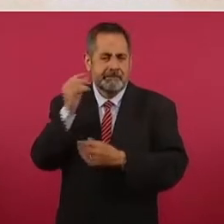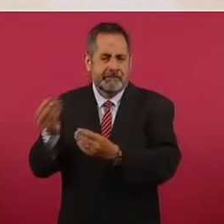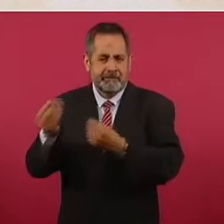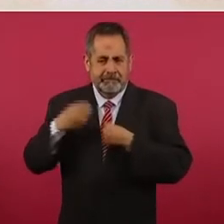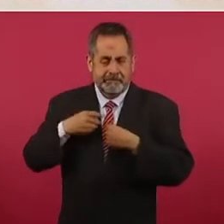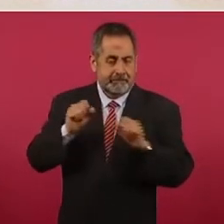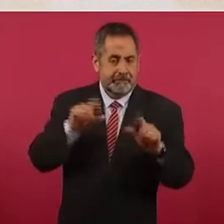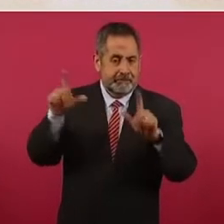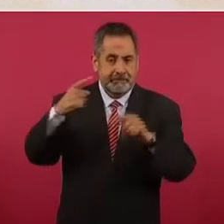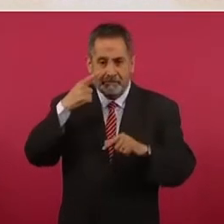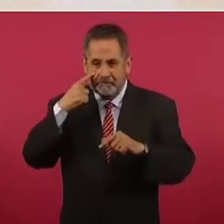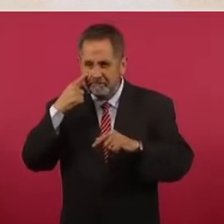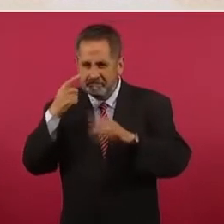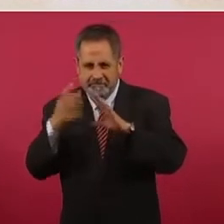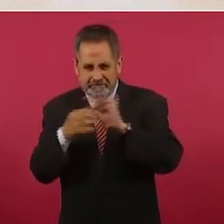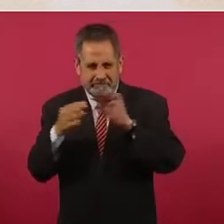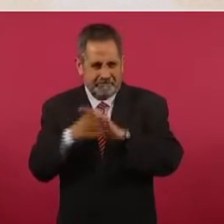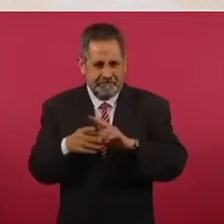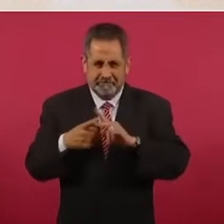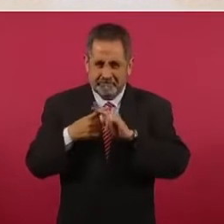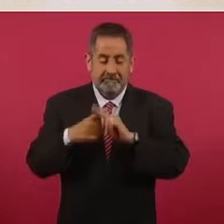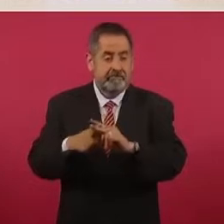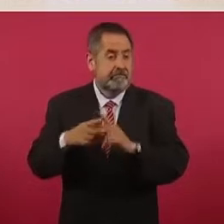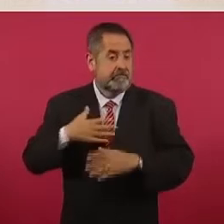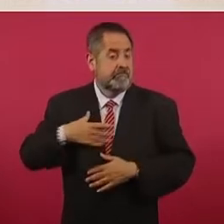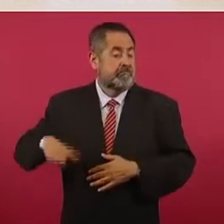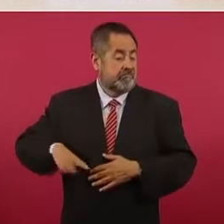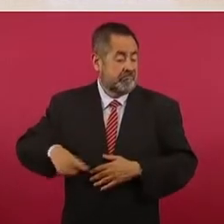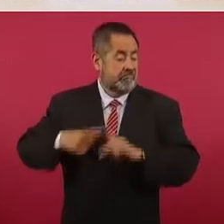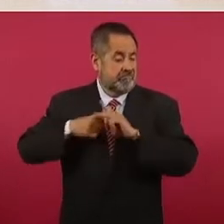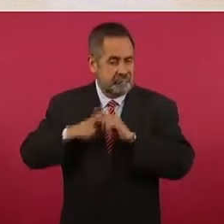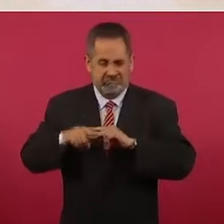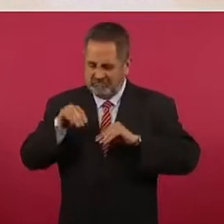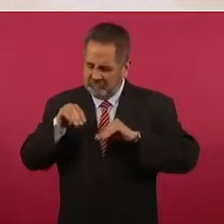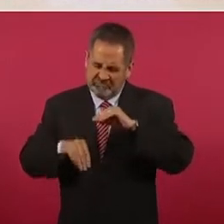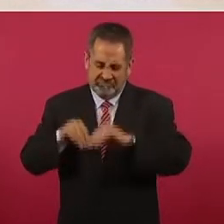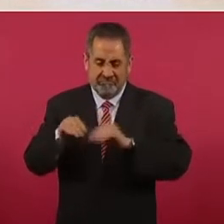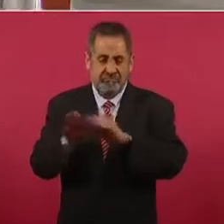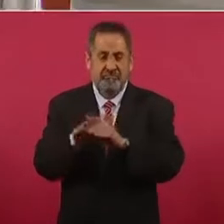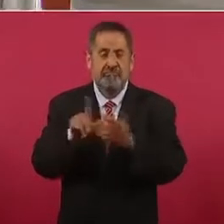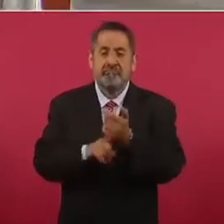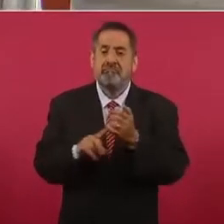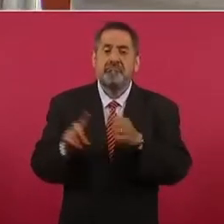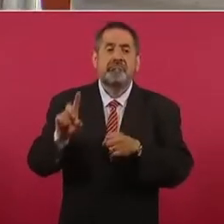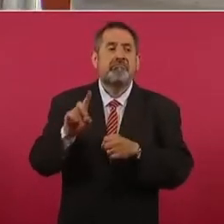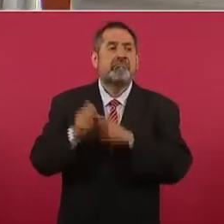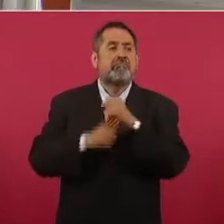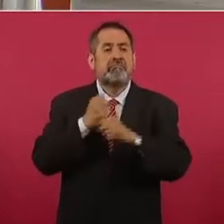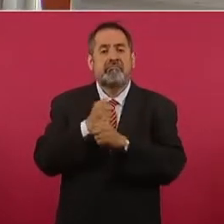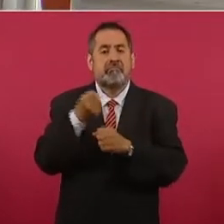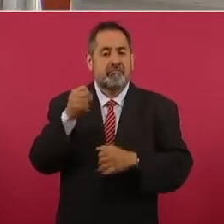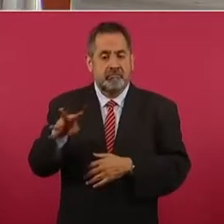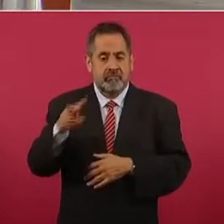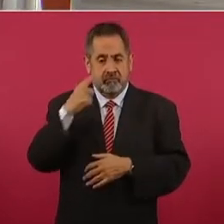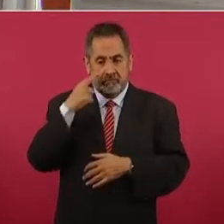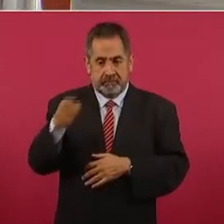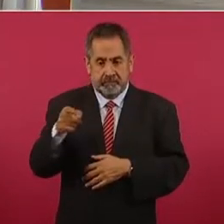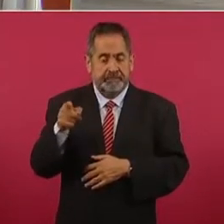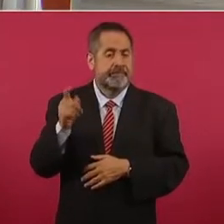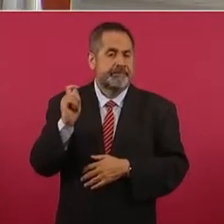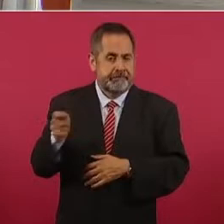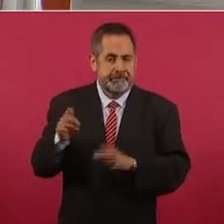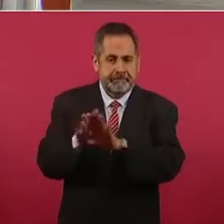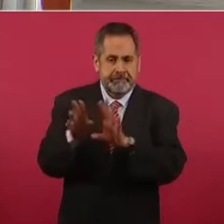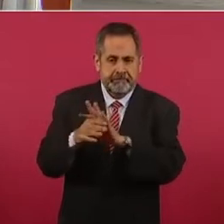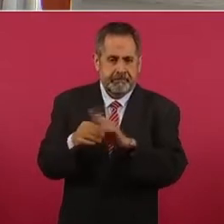Tienen lo que estamos haciendo desde el principio del gobierno, desde el 19, en contra de